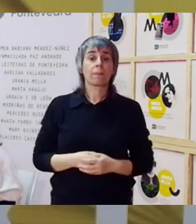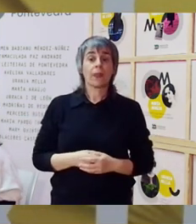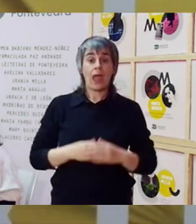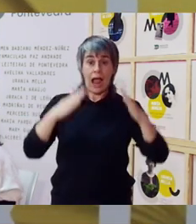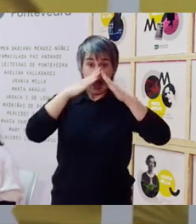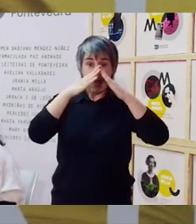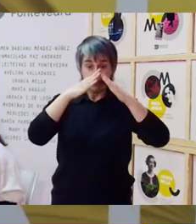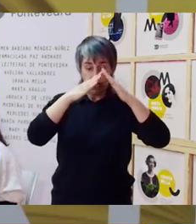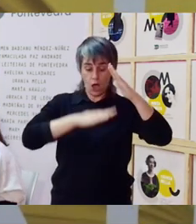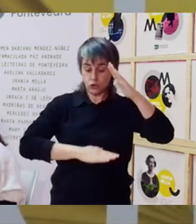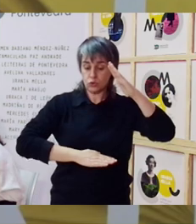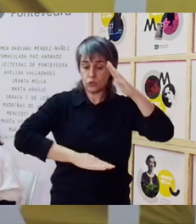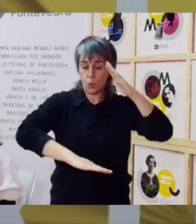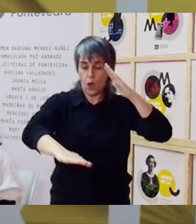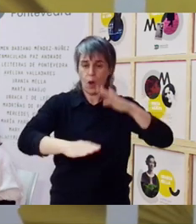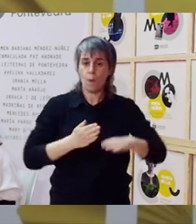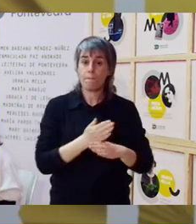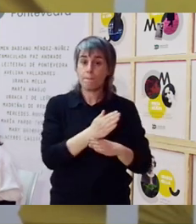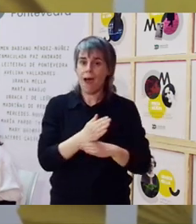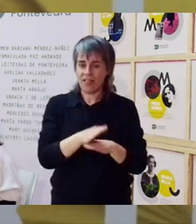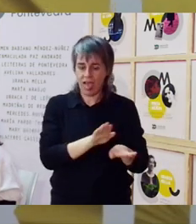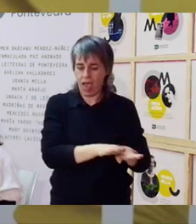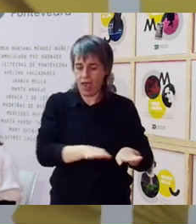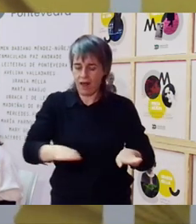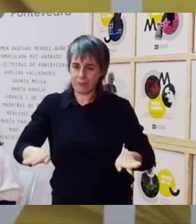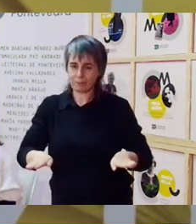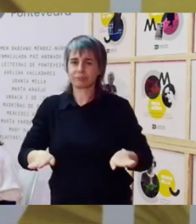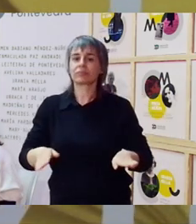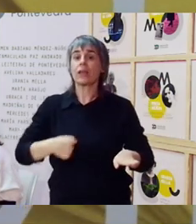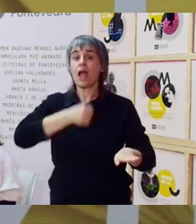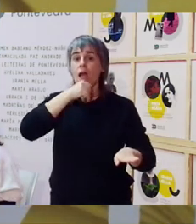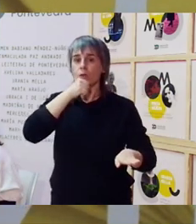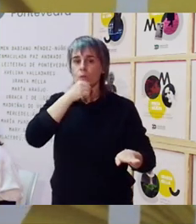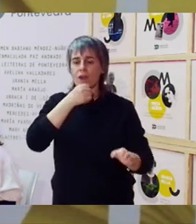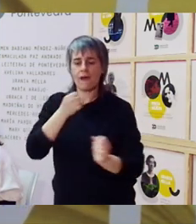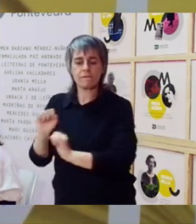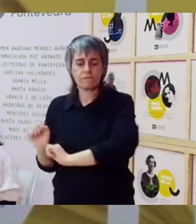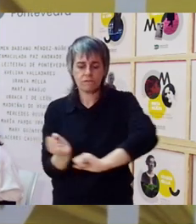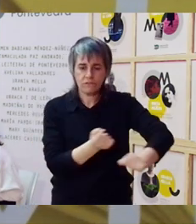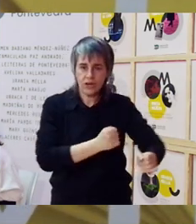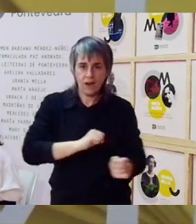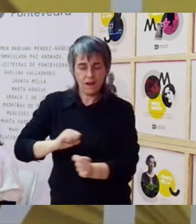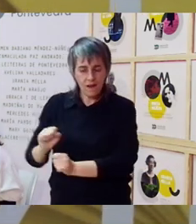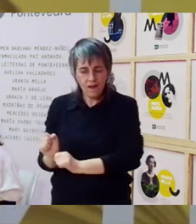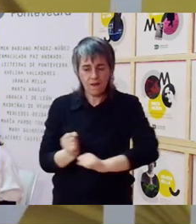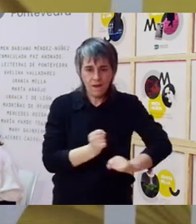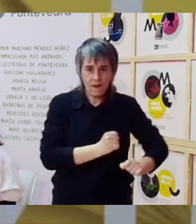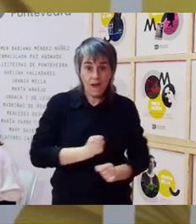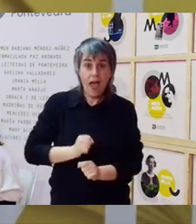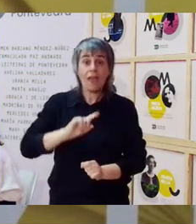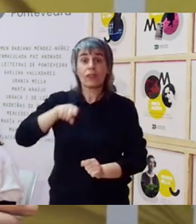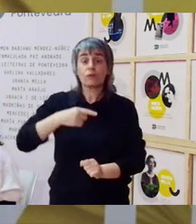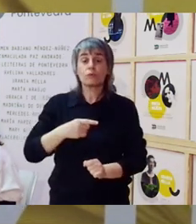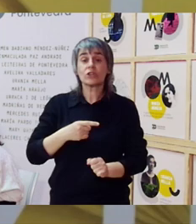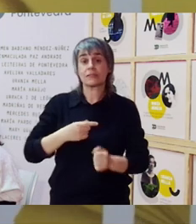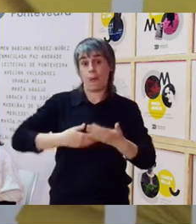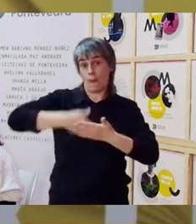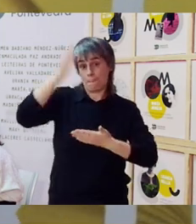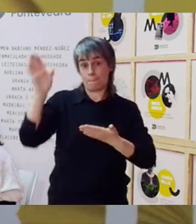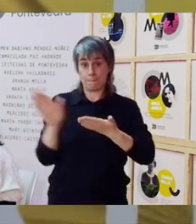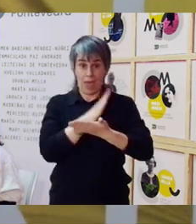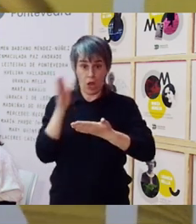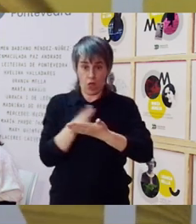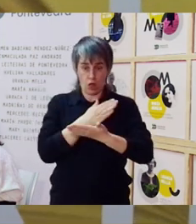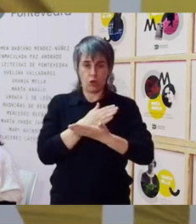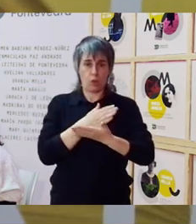madeira, ela entonces fregaba o piso todo e despois de fregalo iba poñendo papeles de periódico, normalmente